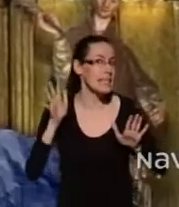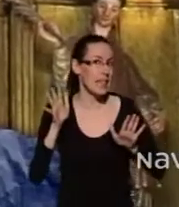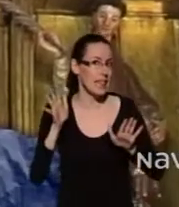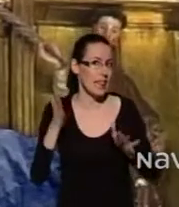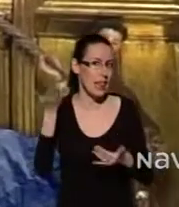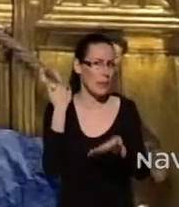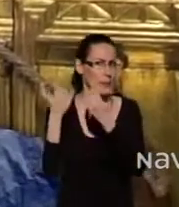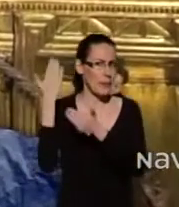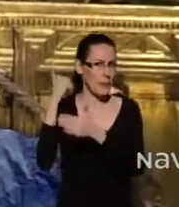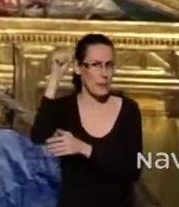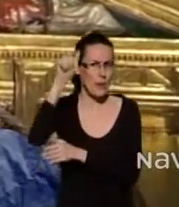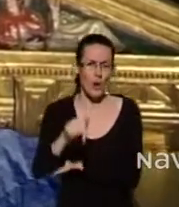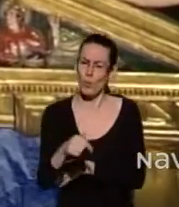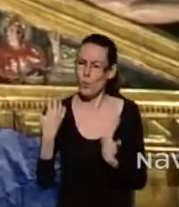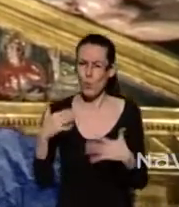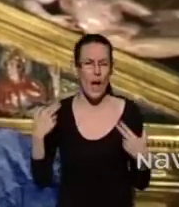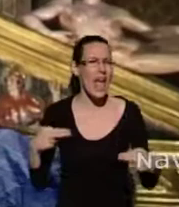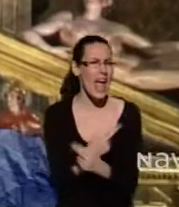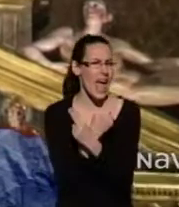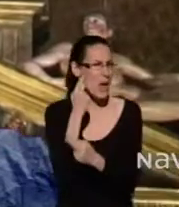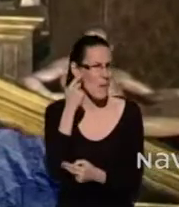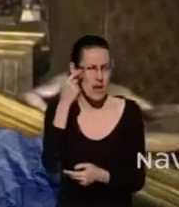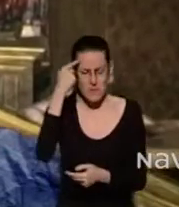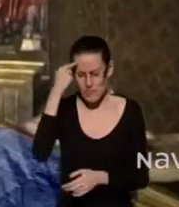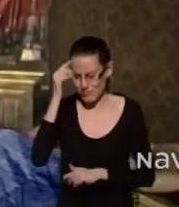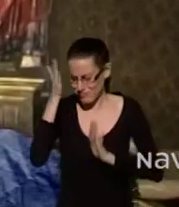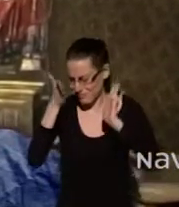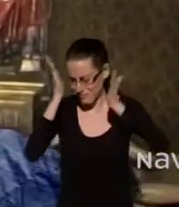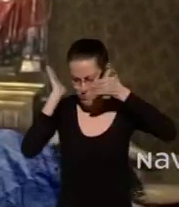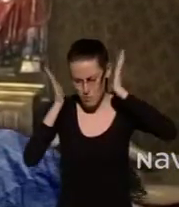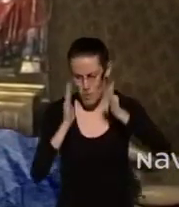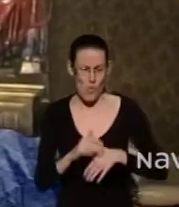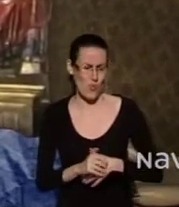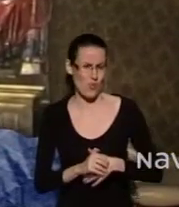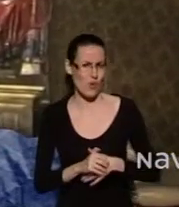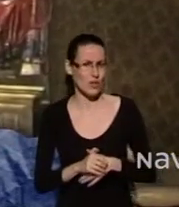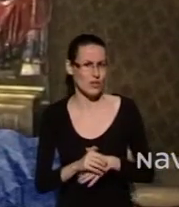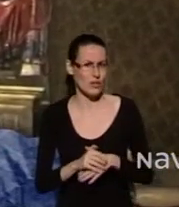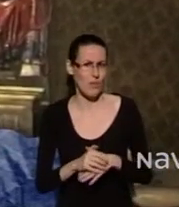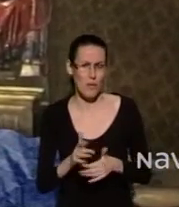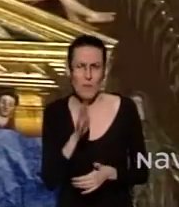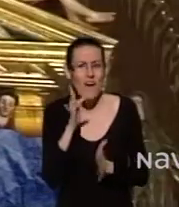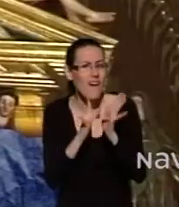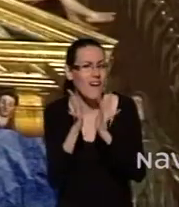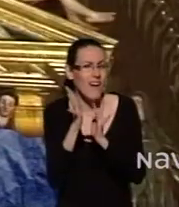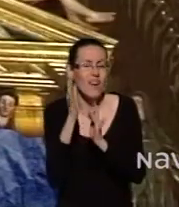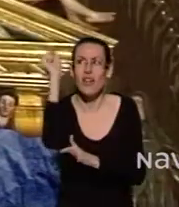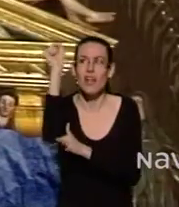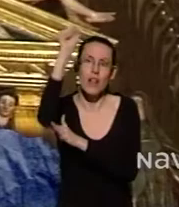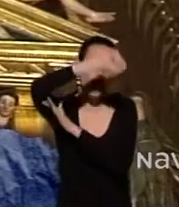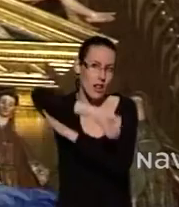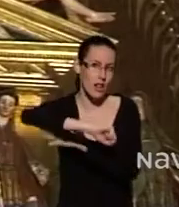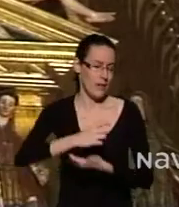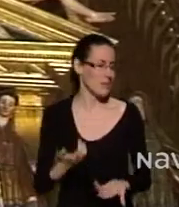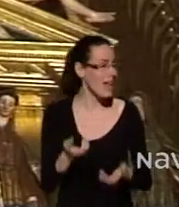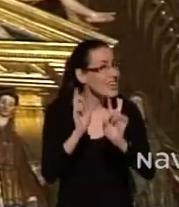llevan fama de brutos en ese pueblo, pero es que es verdad. No se les ocurre más que a ellos poner al Cristo cabeza abajo. Y no es que se